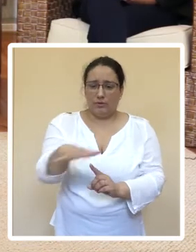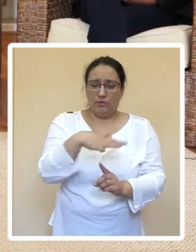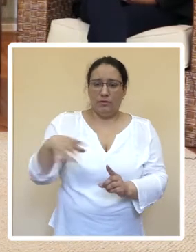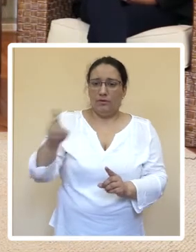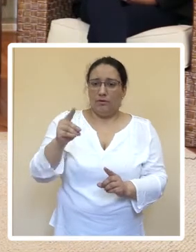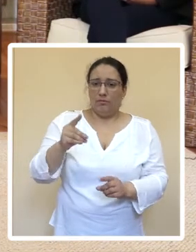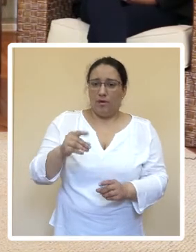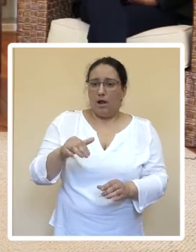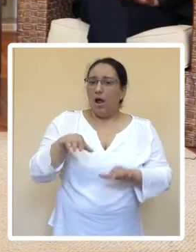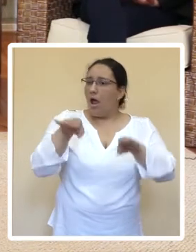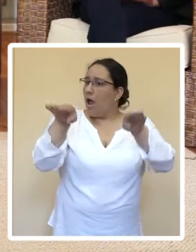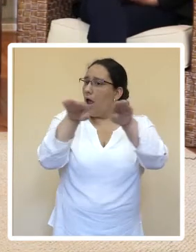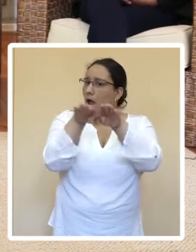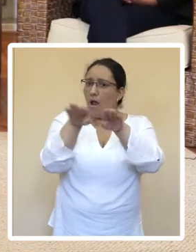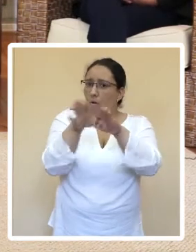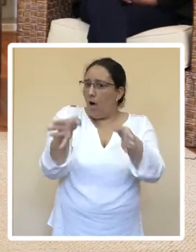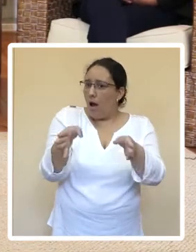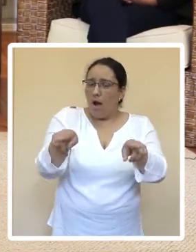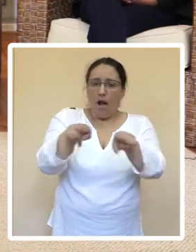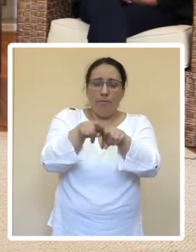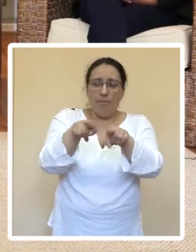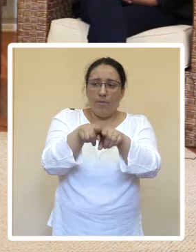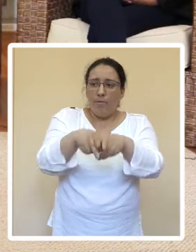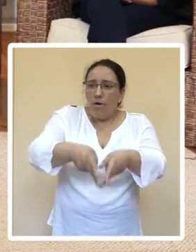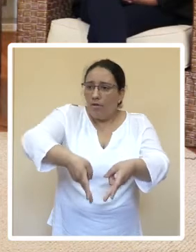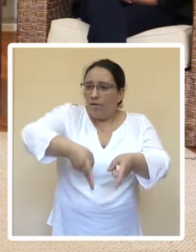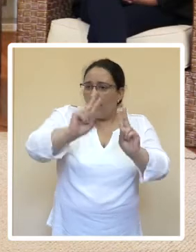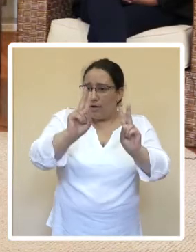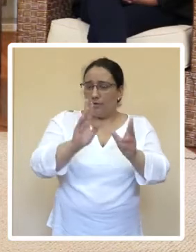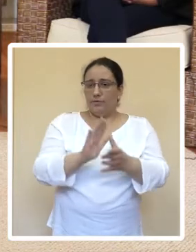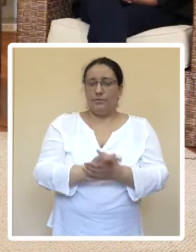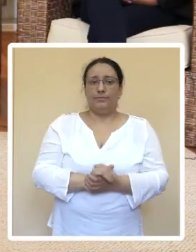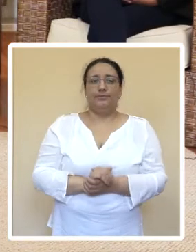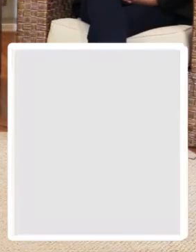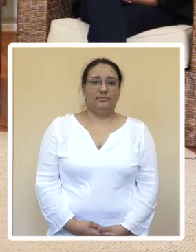derechos, los mismos beneficios, exactamente igual.